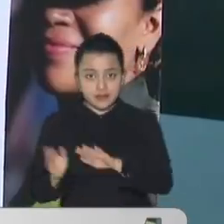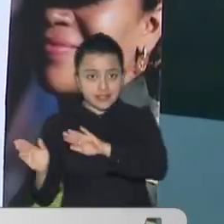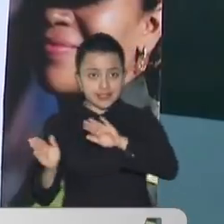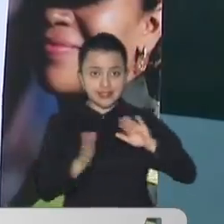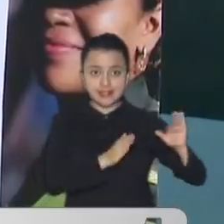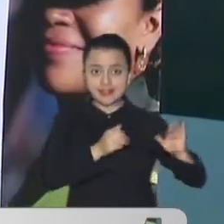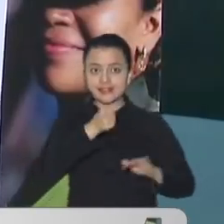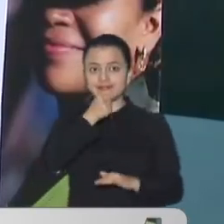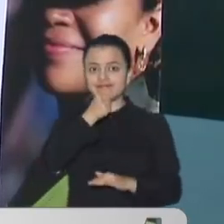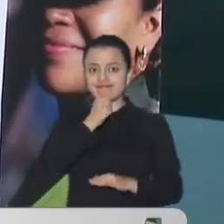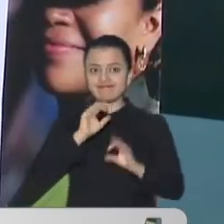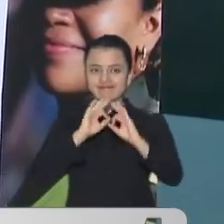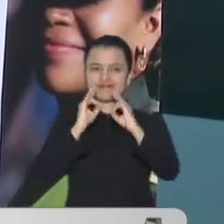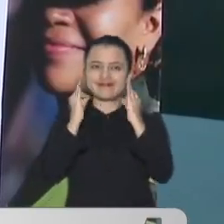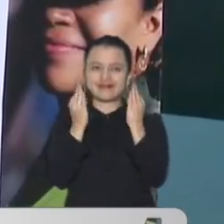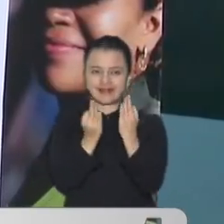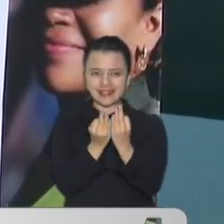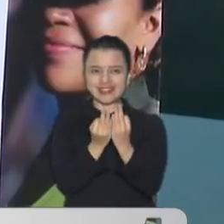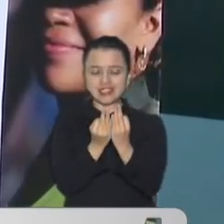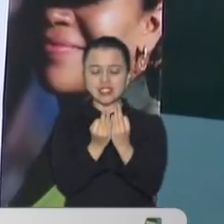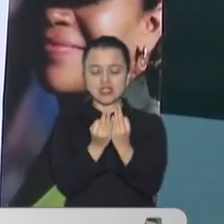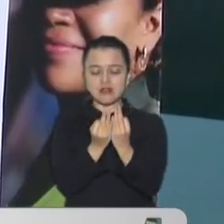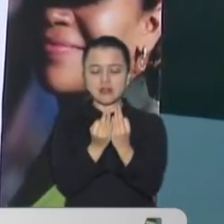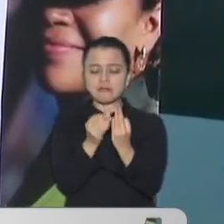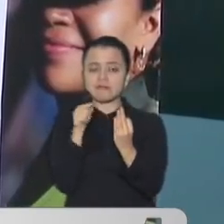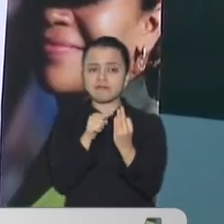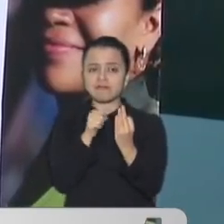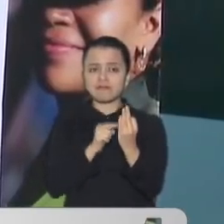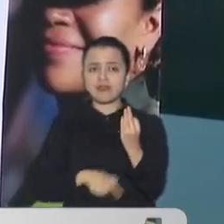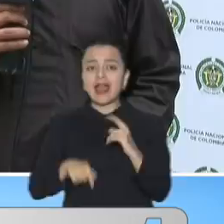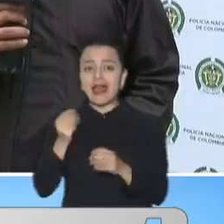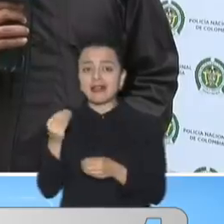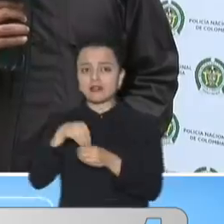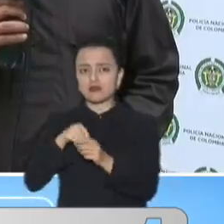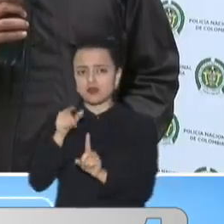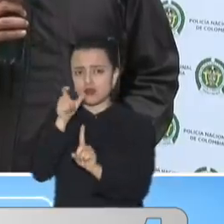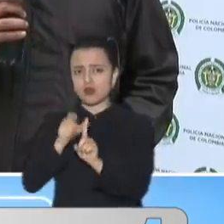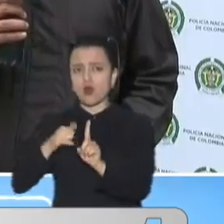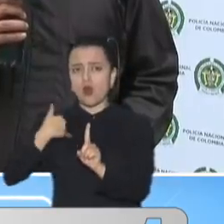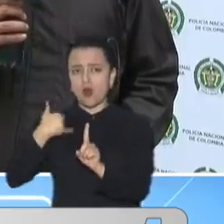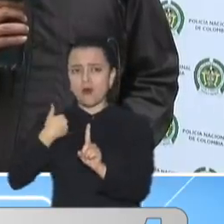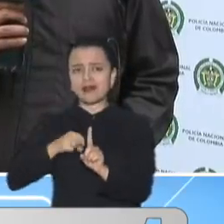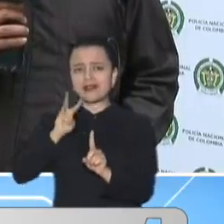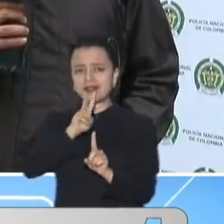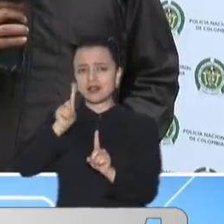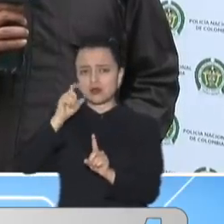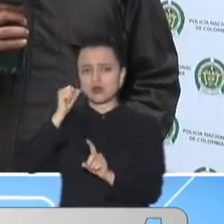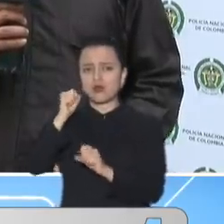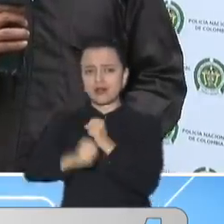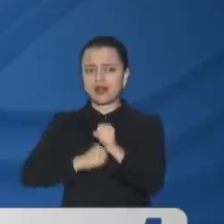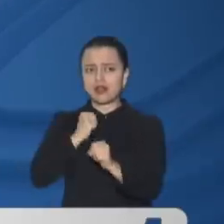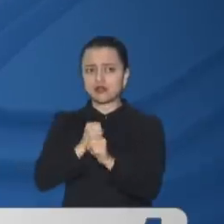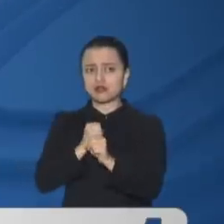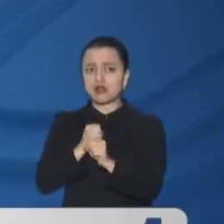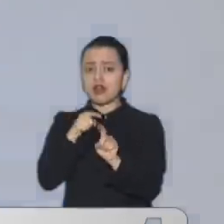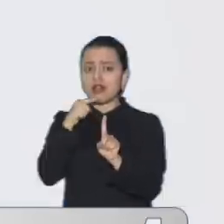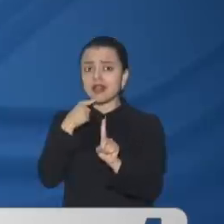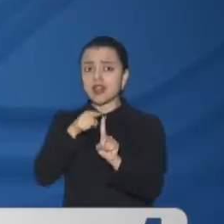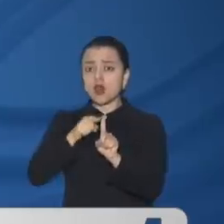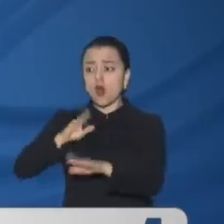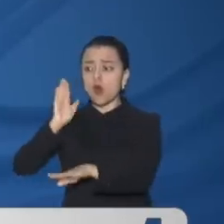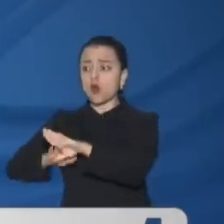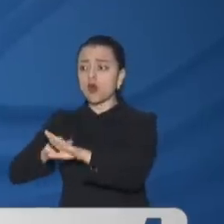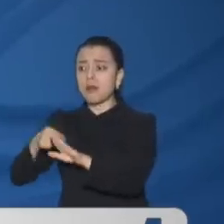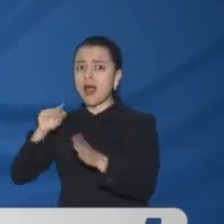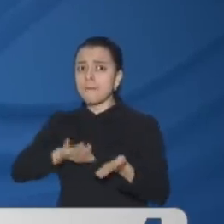noticias, la familia de un joven de 31 años denunció que unos uniformados de la policía lo asesinaron el pasado 11 de